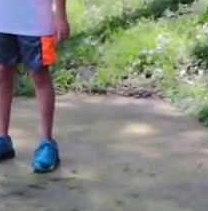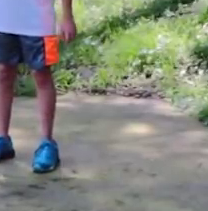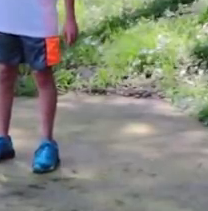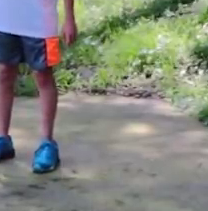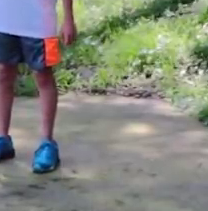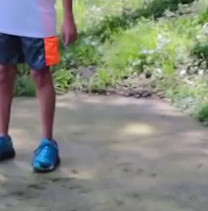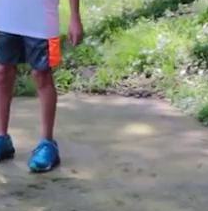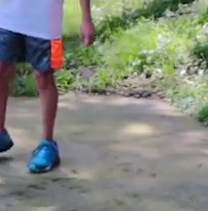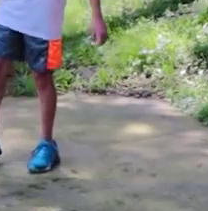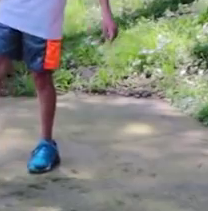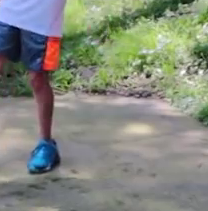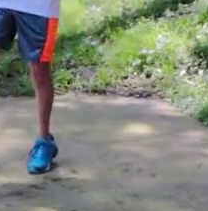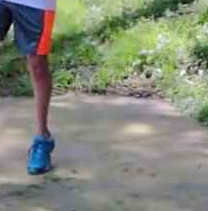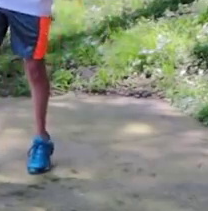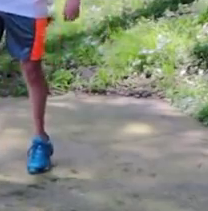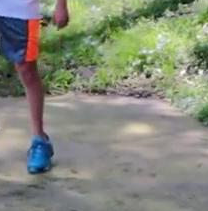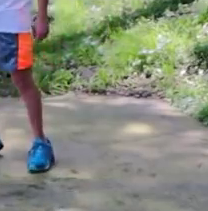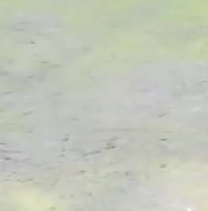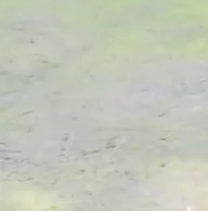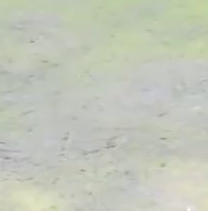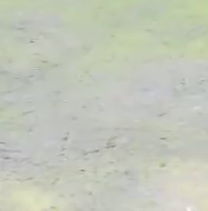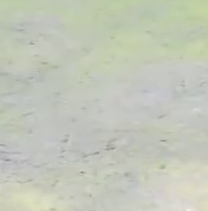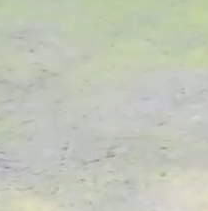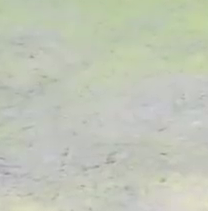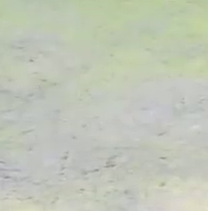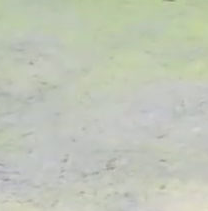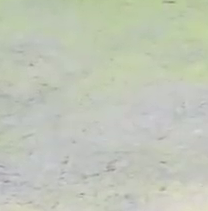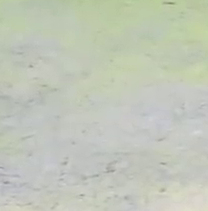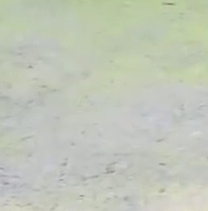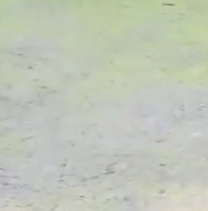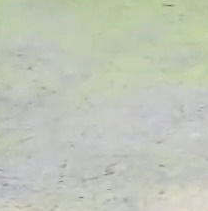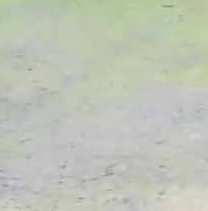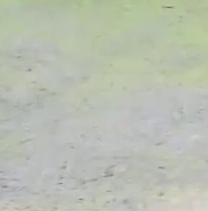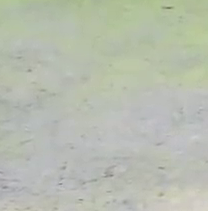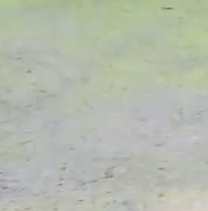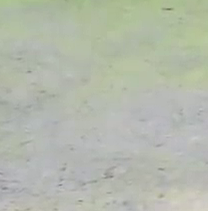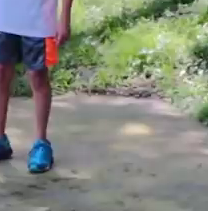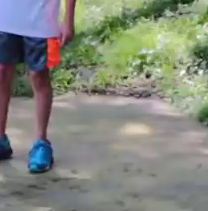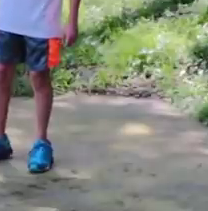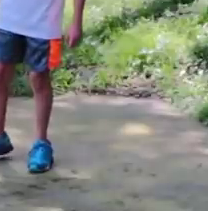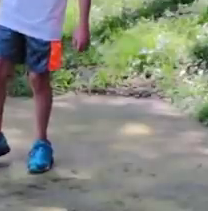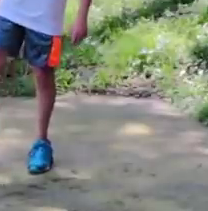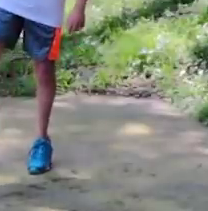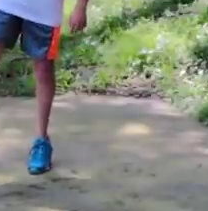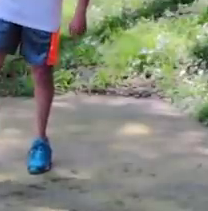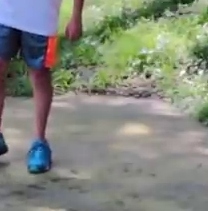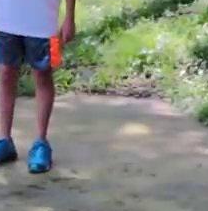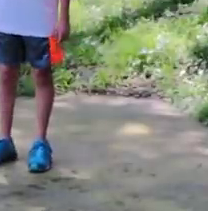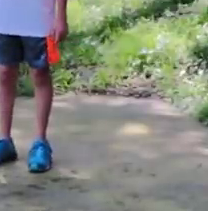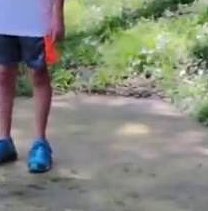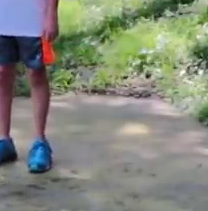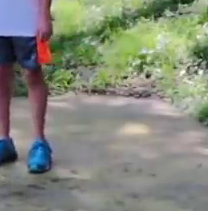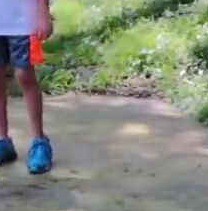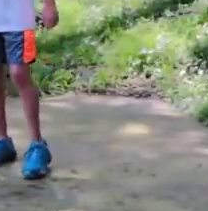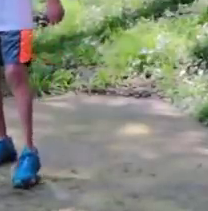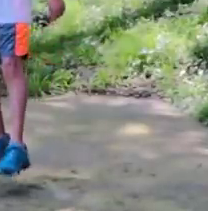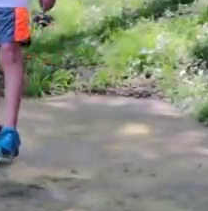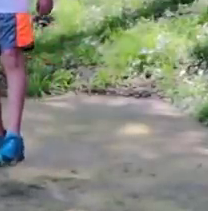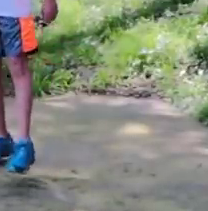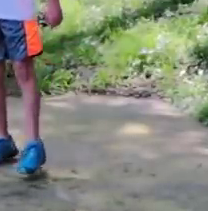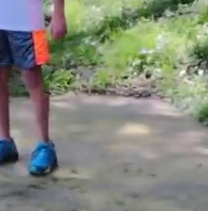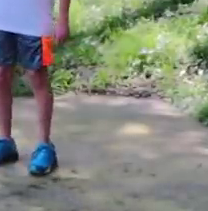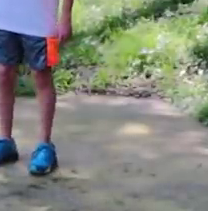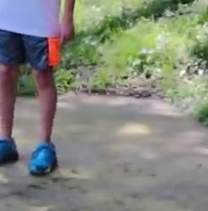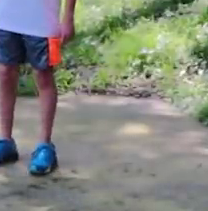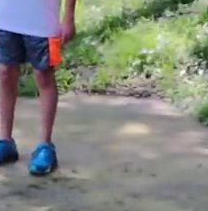derecha en talón y elevamos la izquierda. Bajamos y cambiamos de pierna. Muy bien, ahora elevamos la